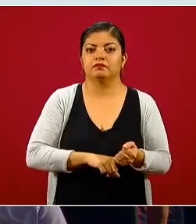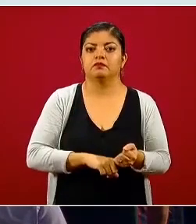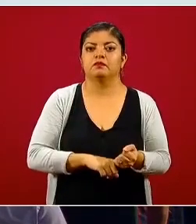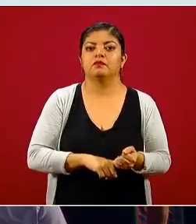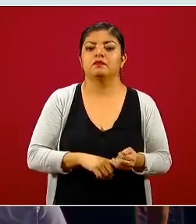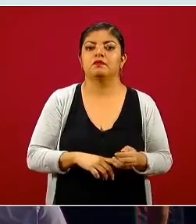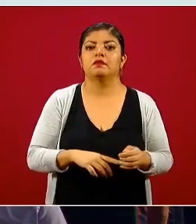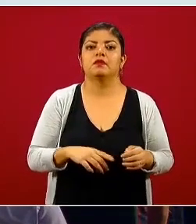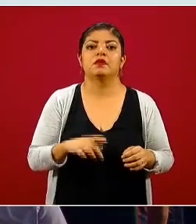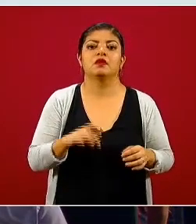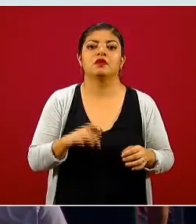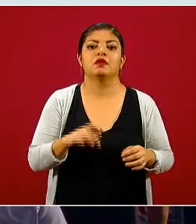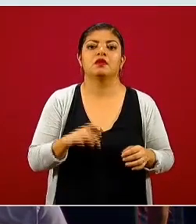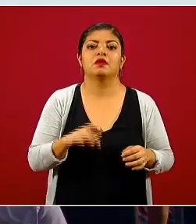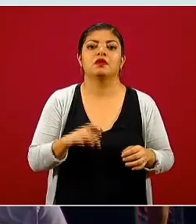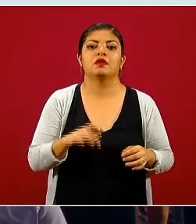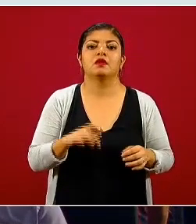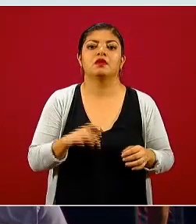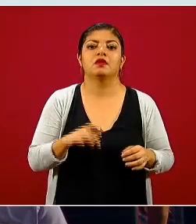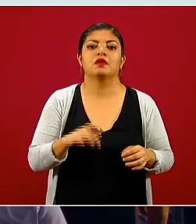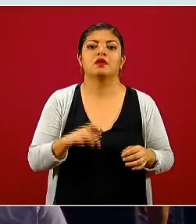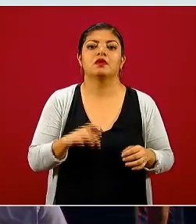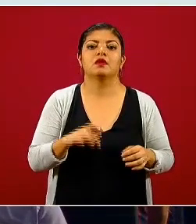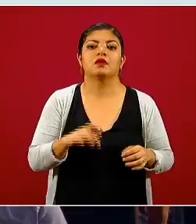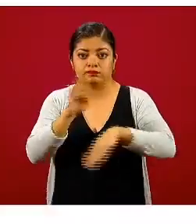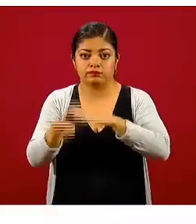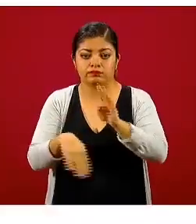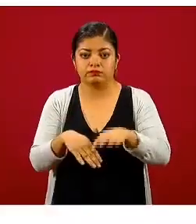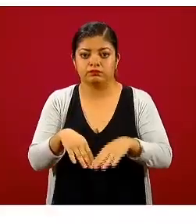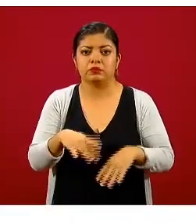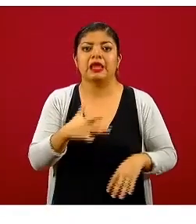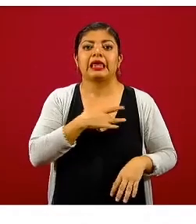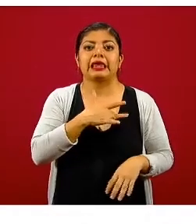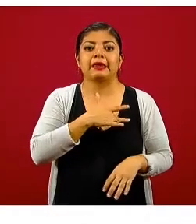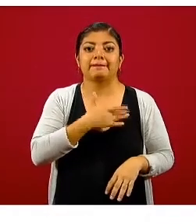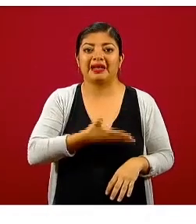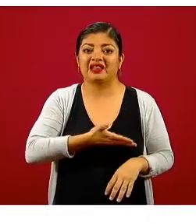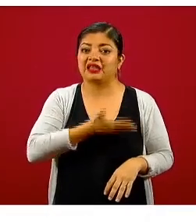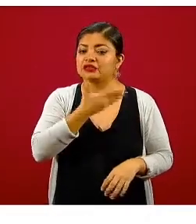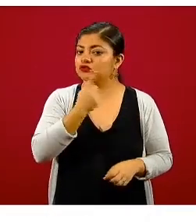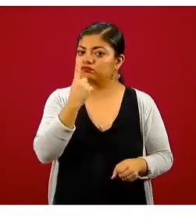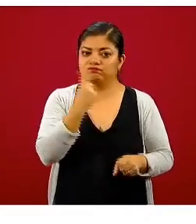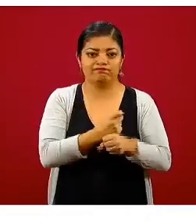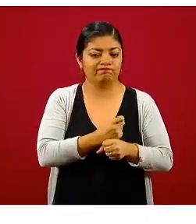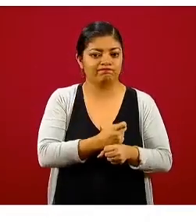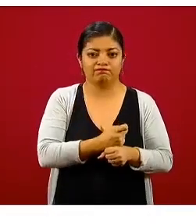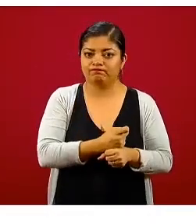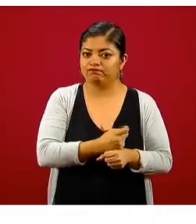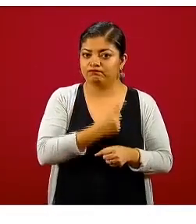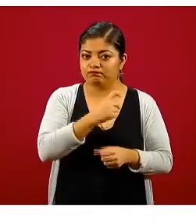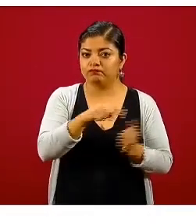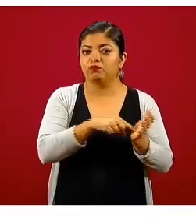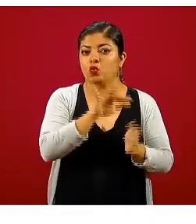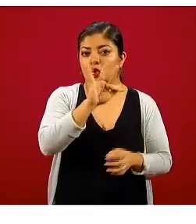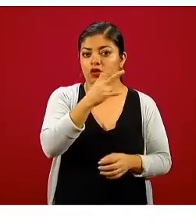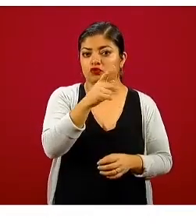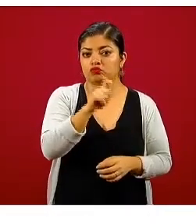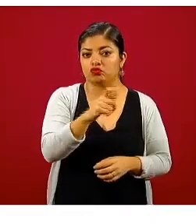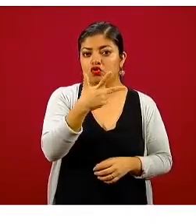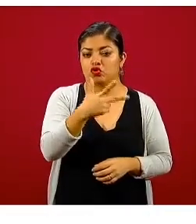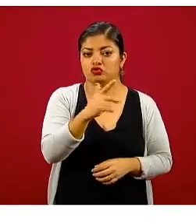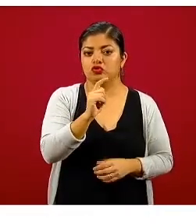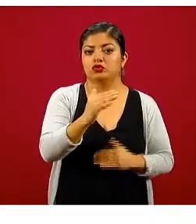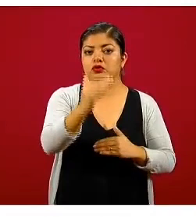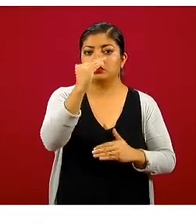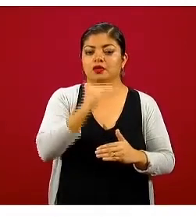comorbilidades asociadas a las defunciones. Hipertensión continúa como la primera con un 42.8, seguida